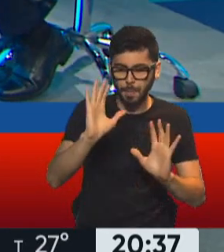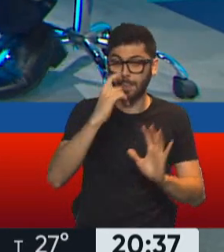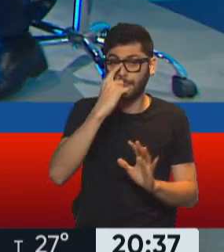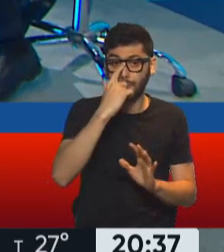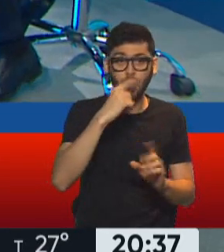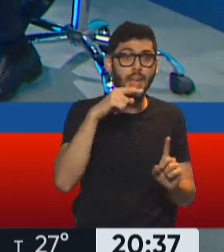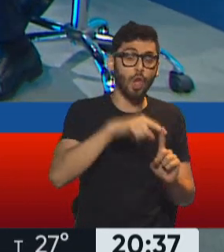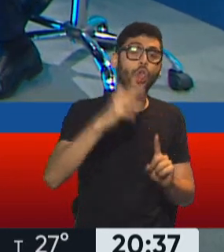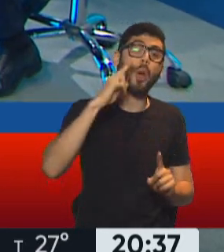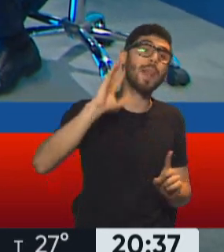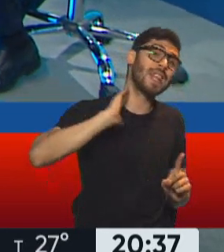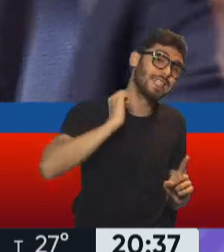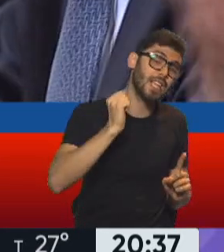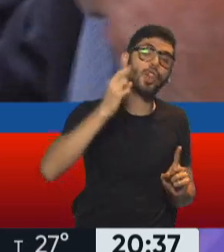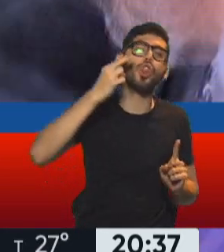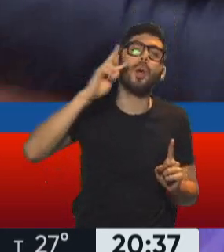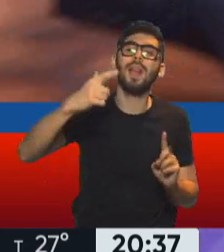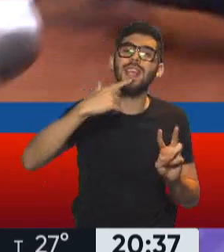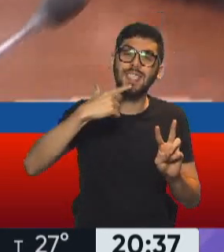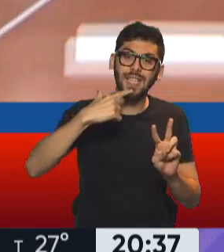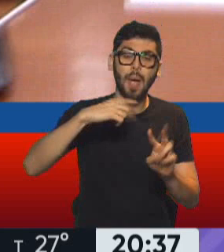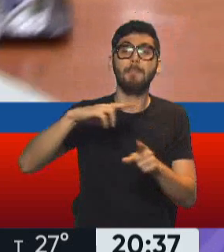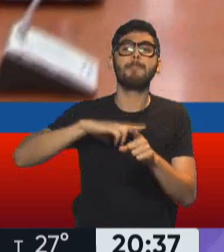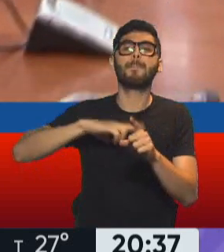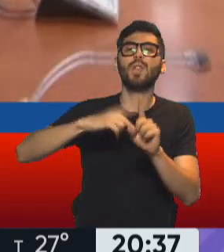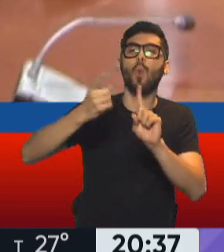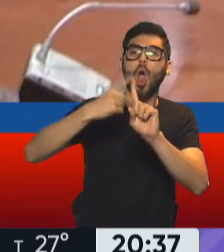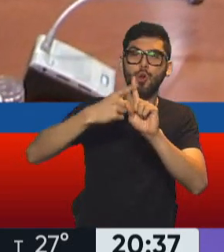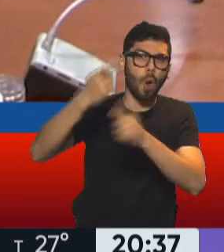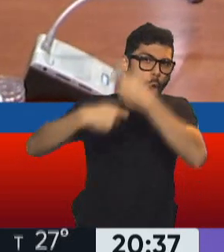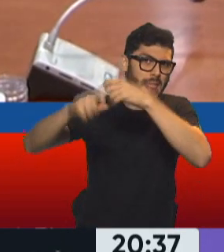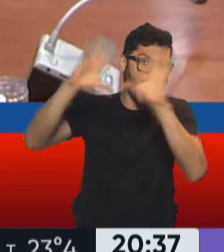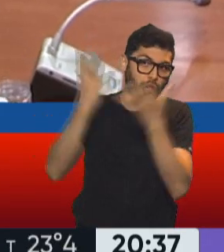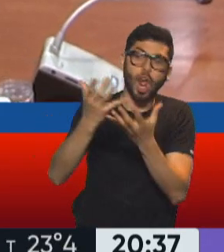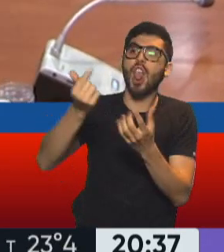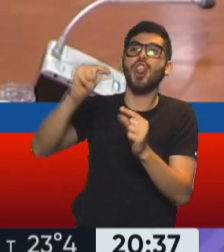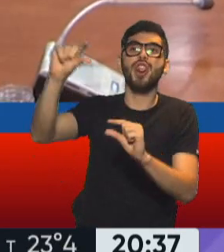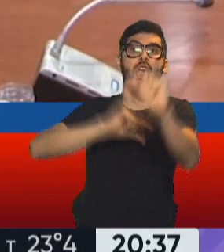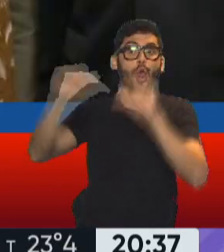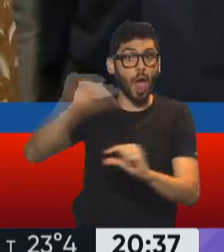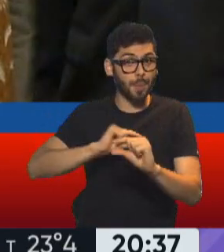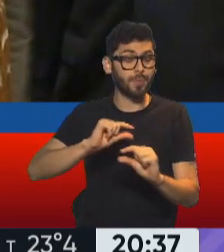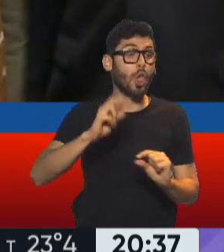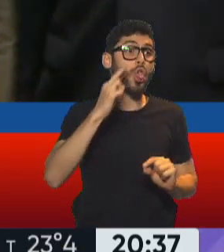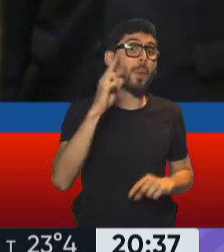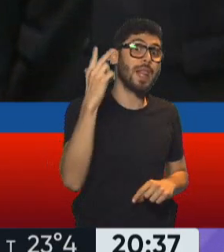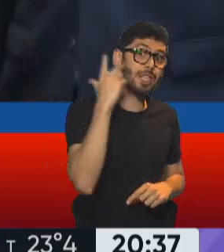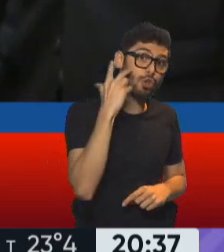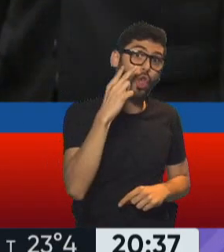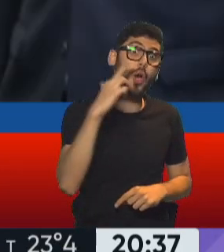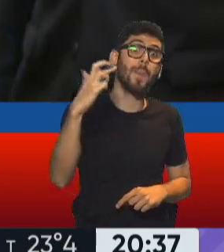endeudaron 2016-2017 con el sector privado, con los mercados internacionales. Sí. 2018-2019, porque